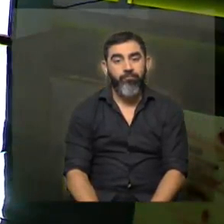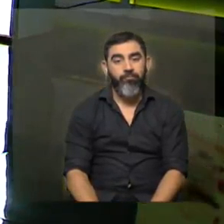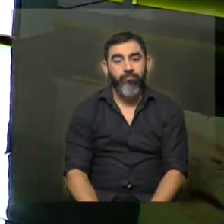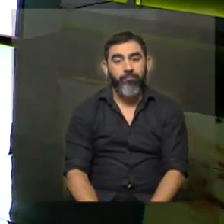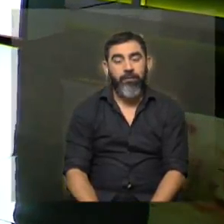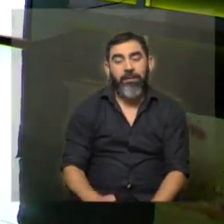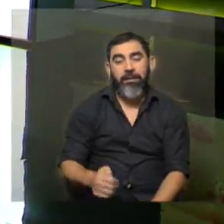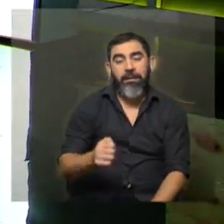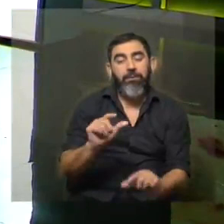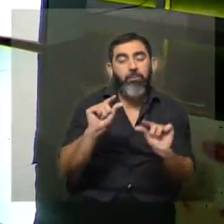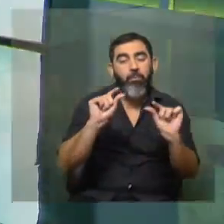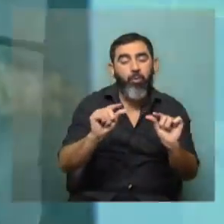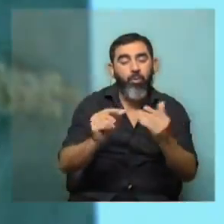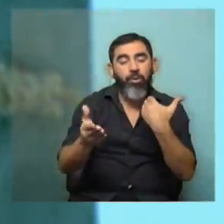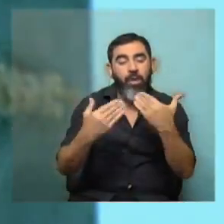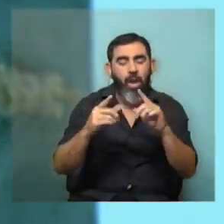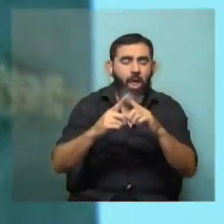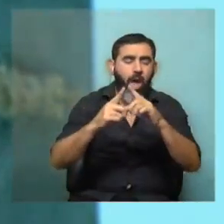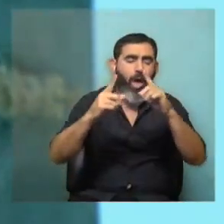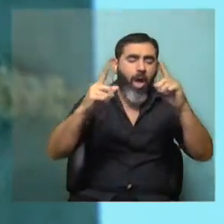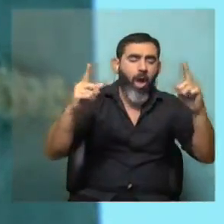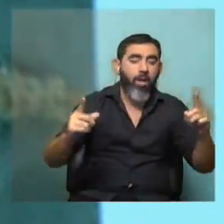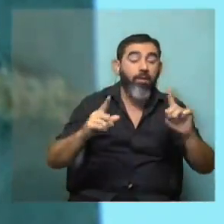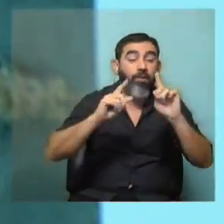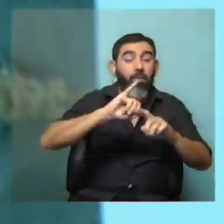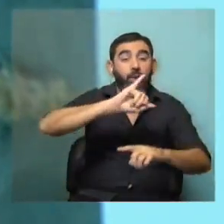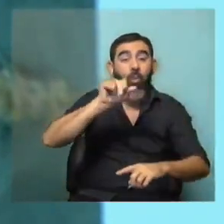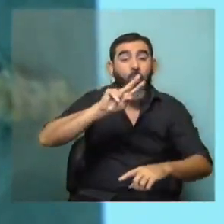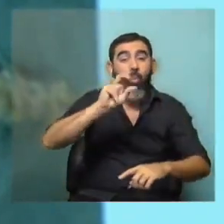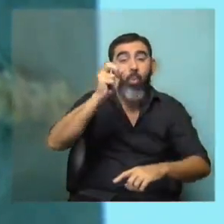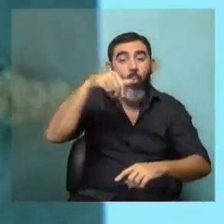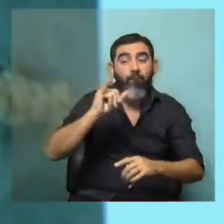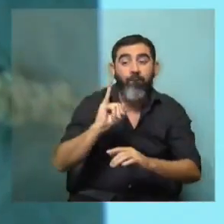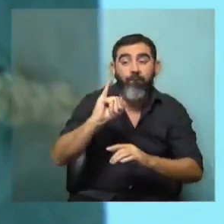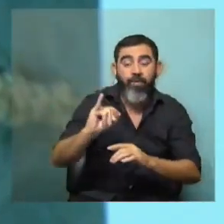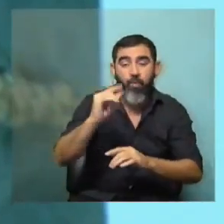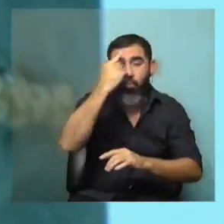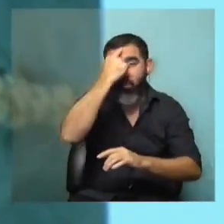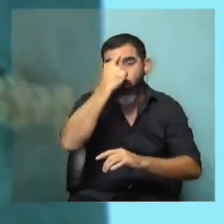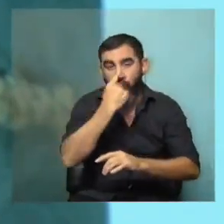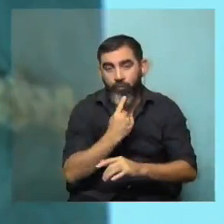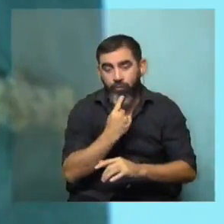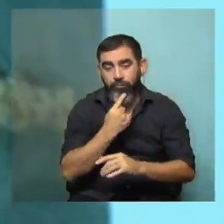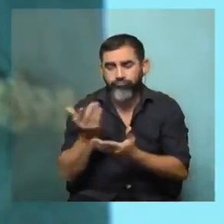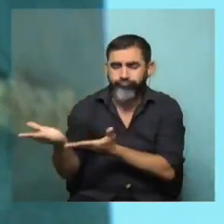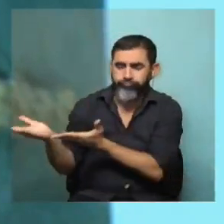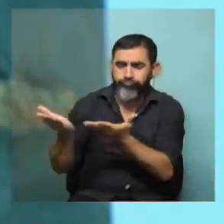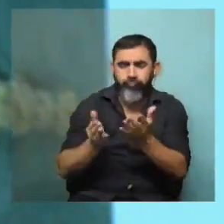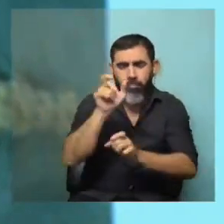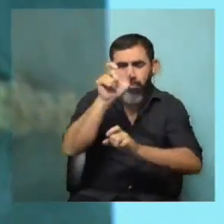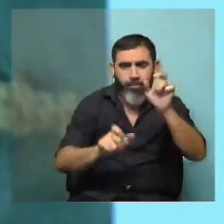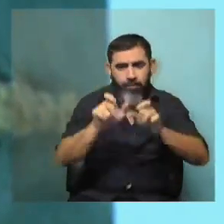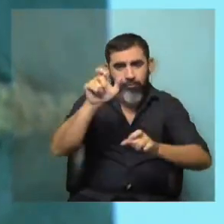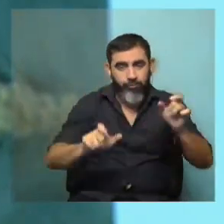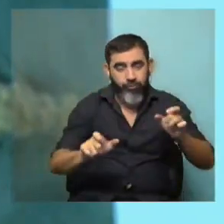Apenas un tramo de una charla muy larga, además hay que decir que Juan Manuel está casi permanentemente en el museo, recibe a mucha de la gente que va y